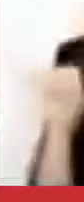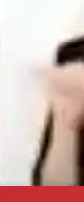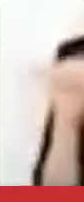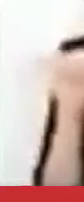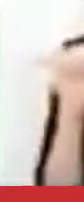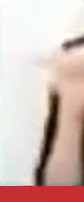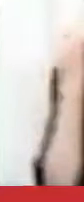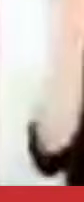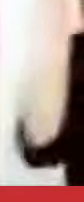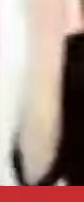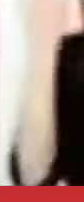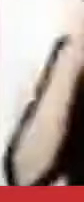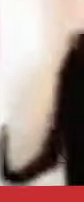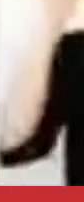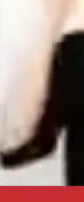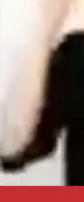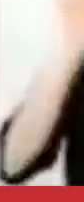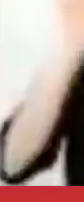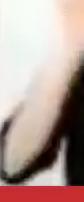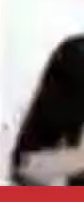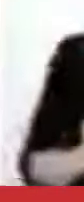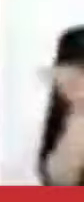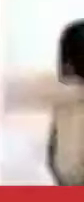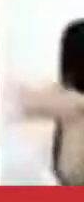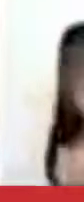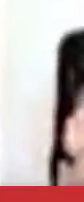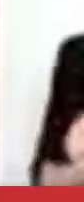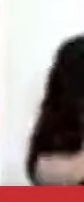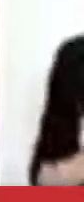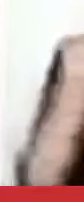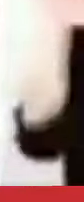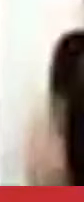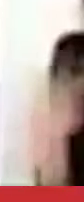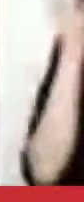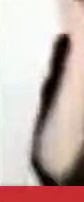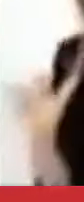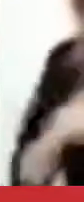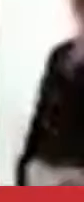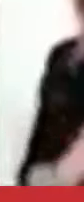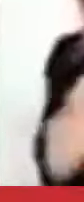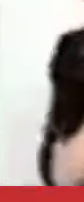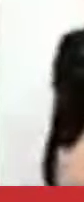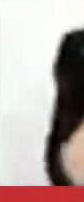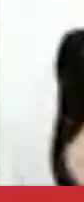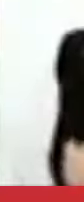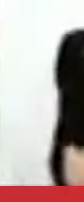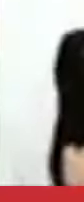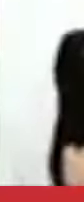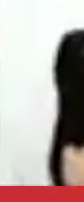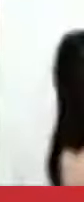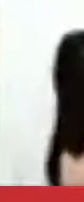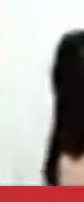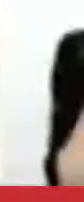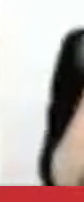pero que no se cumple que no se cumple cuando hay una mujer que es violada y quiere hacer una denuncia no tiene Queen le escuche y sin